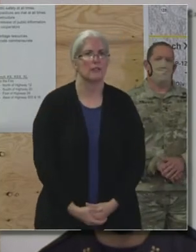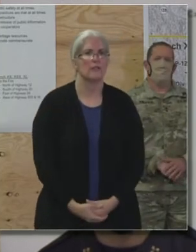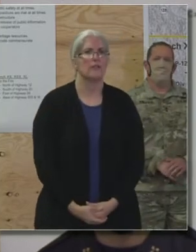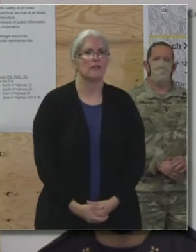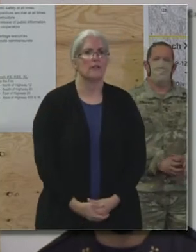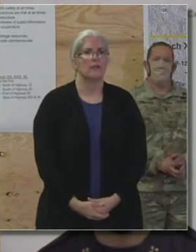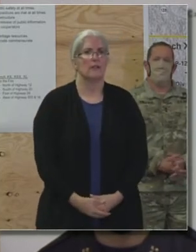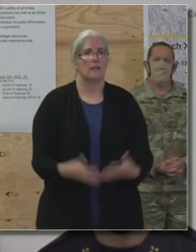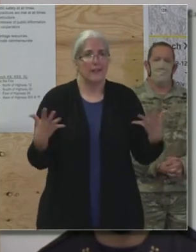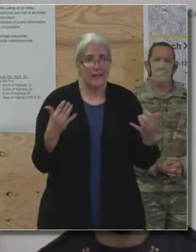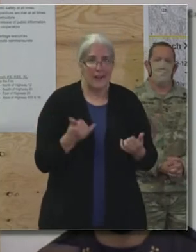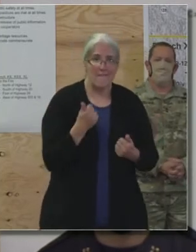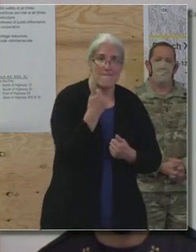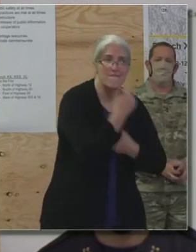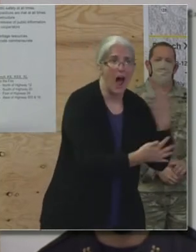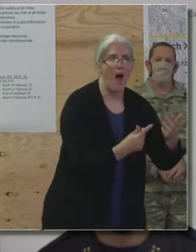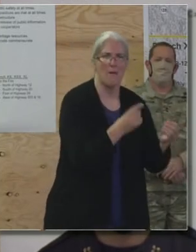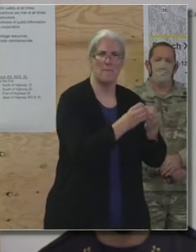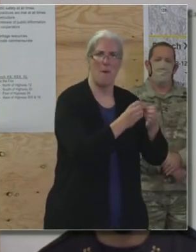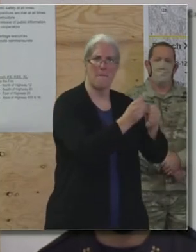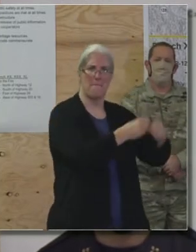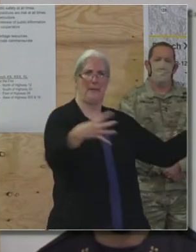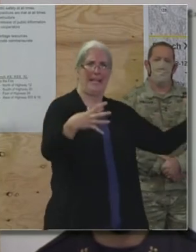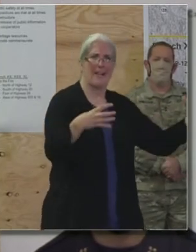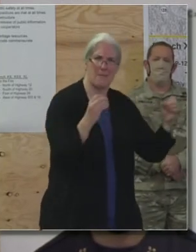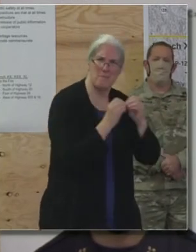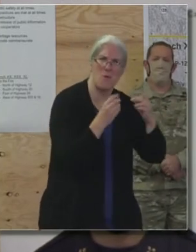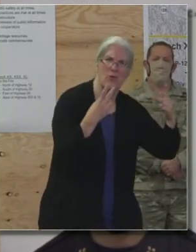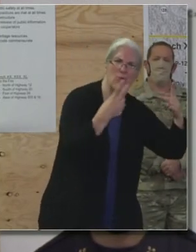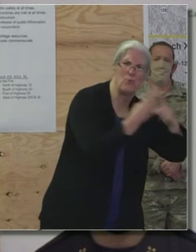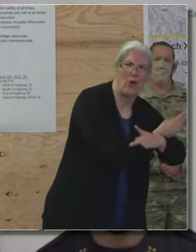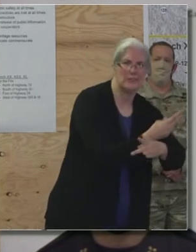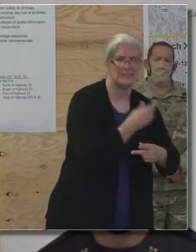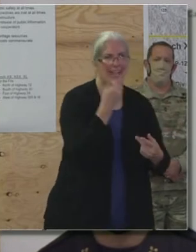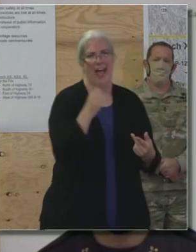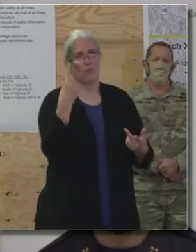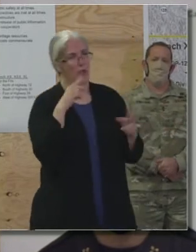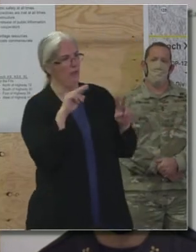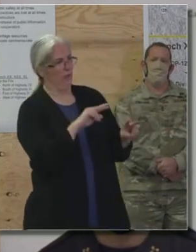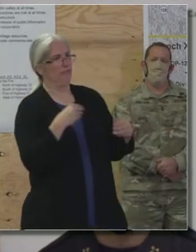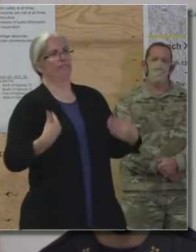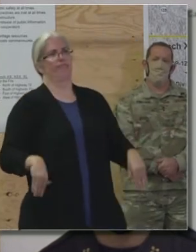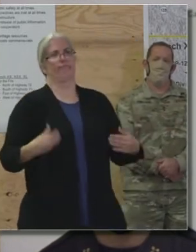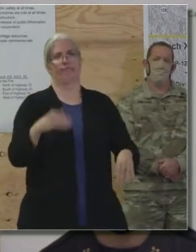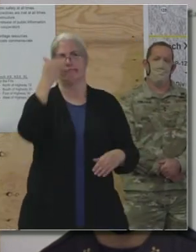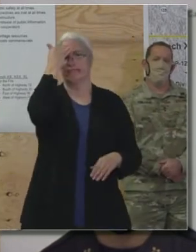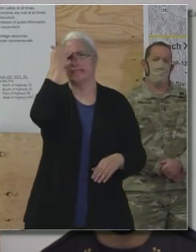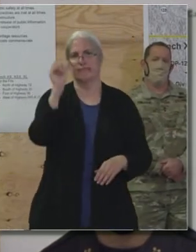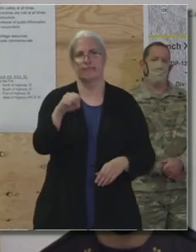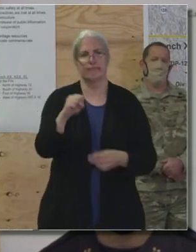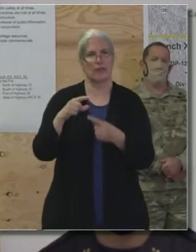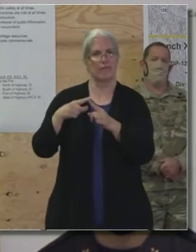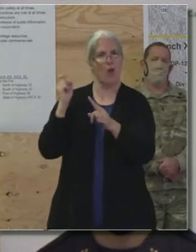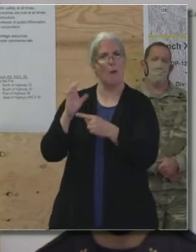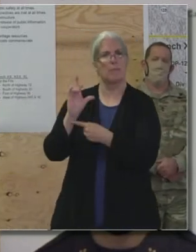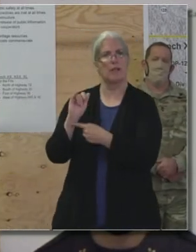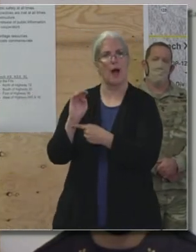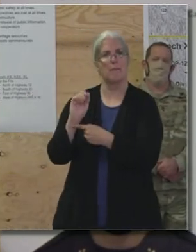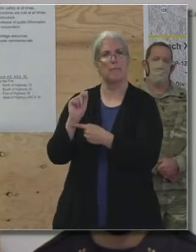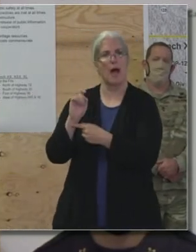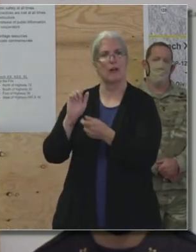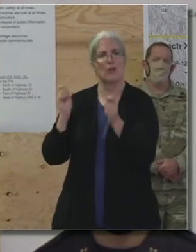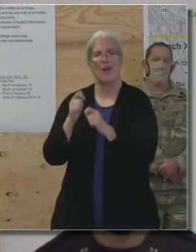desplazan con mucha más velocidad cualquier observador objetivo puede darse cuenta de eso ni siquiera vale